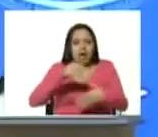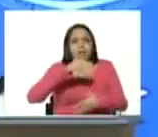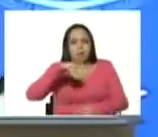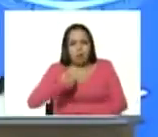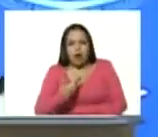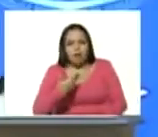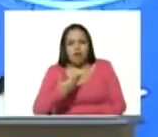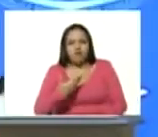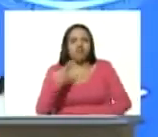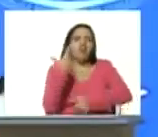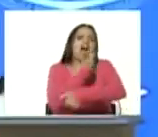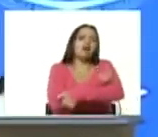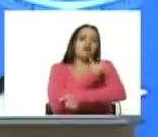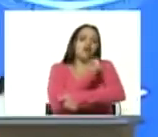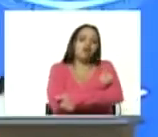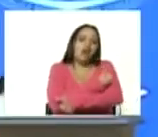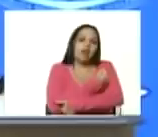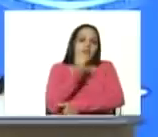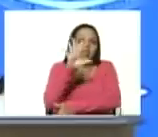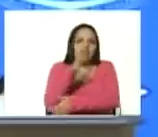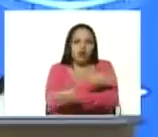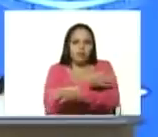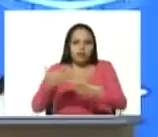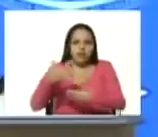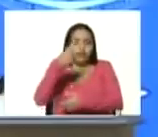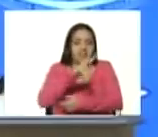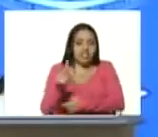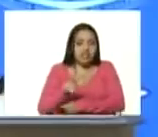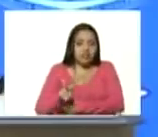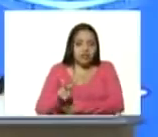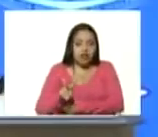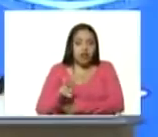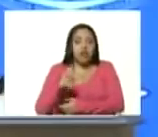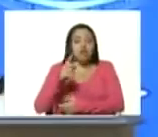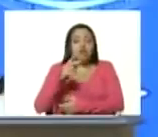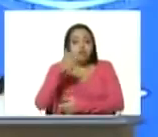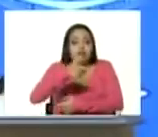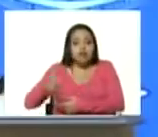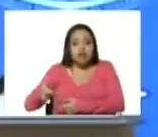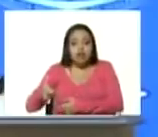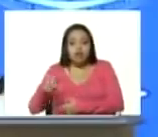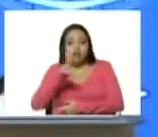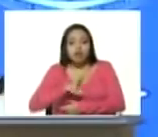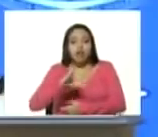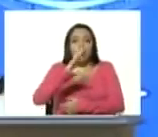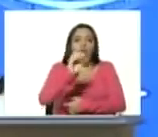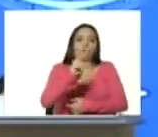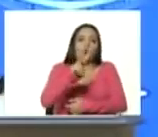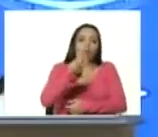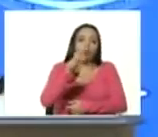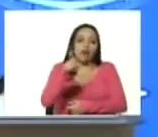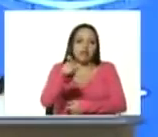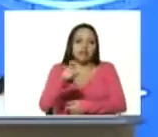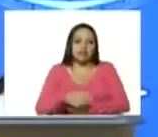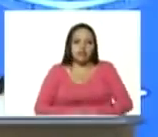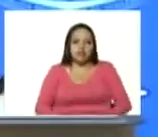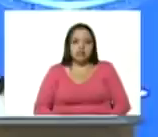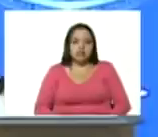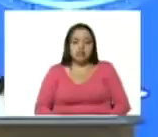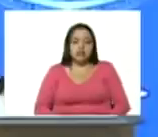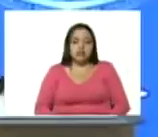millones de venezolanos por vía del mecanismo COVAX. Son tan bárbaros que he visto que el presidente Maduro